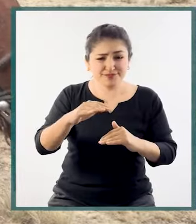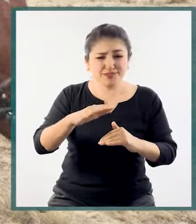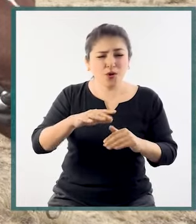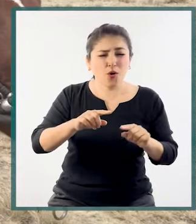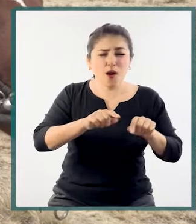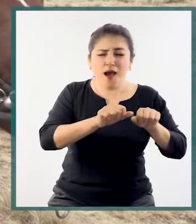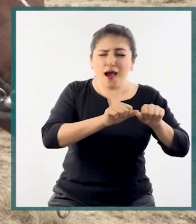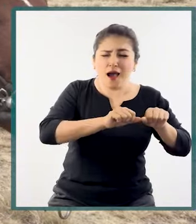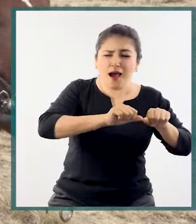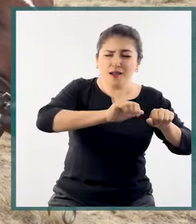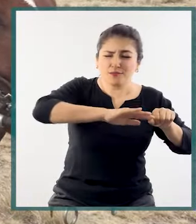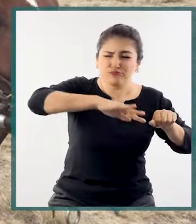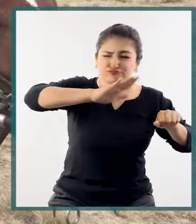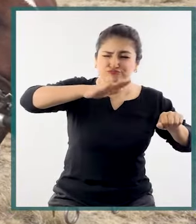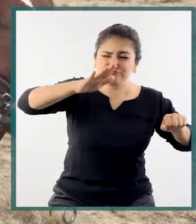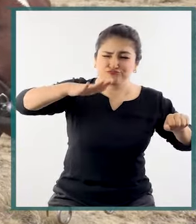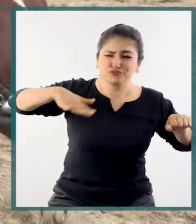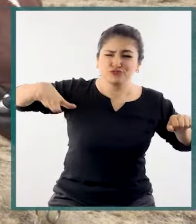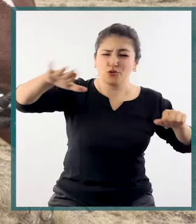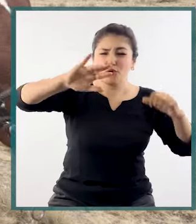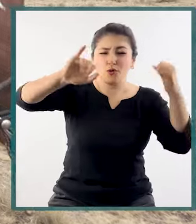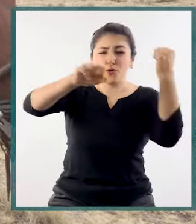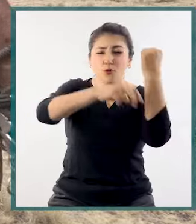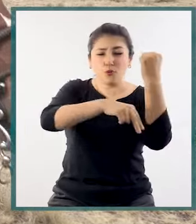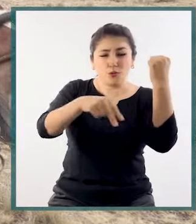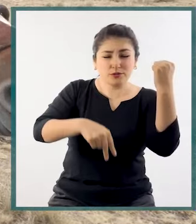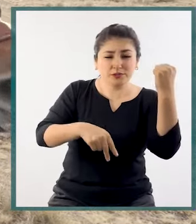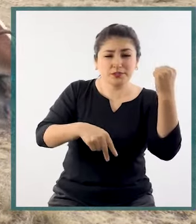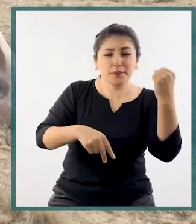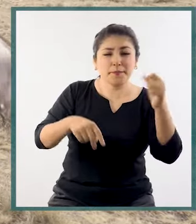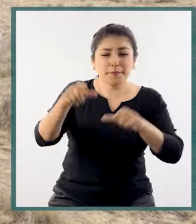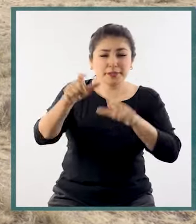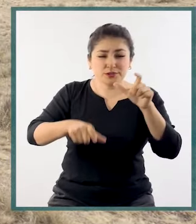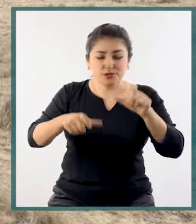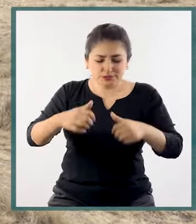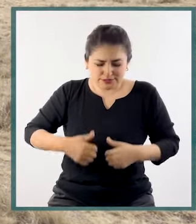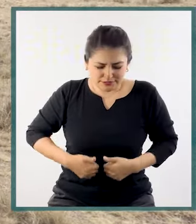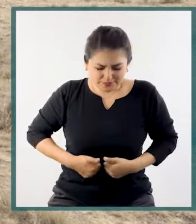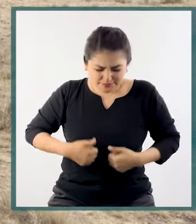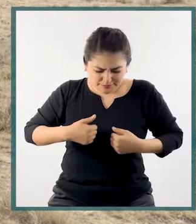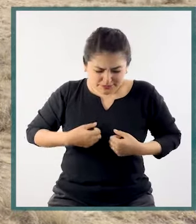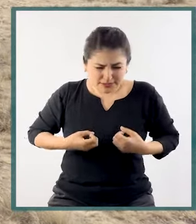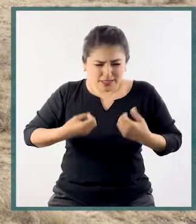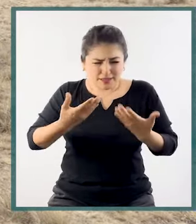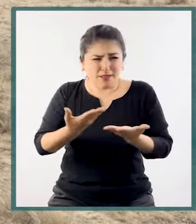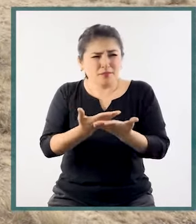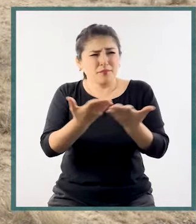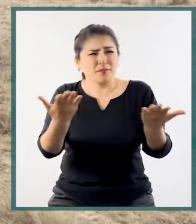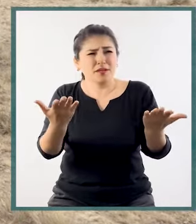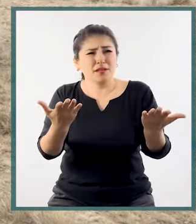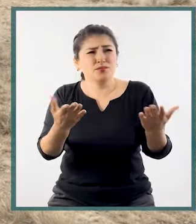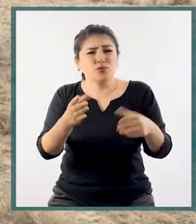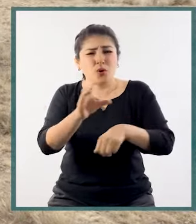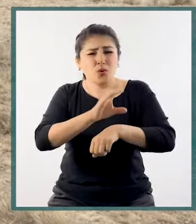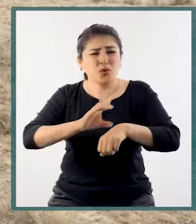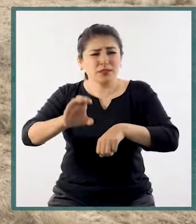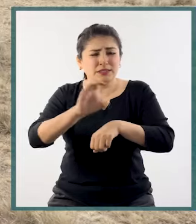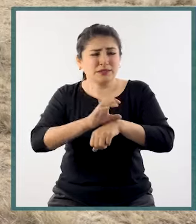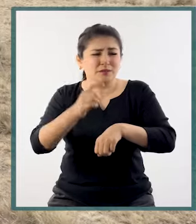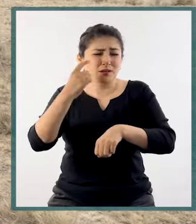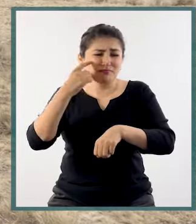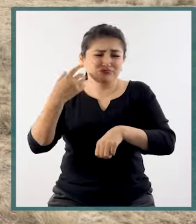en las alturas de Junín. Hemos recordado que nuestros héroes peruanos, en medio de este clima extremo, lucharon y